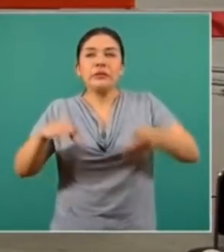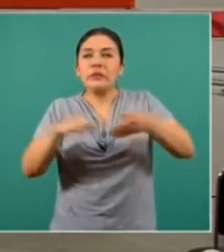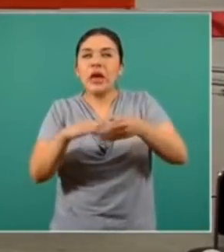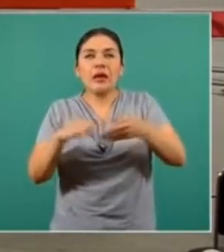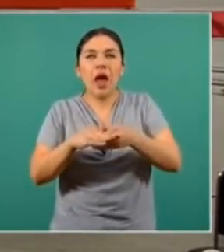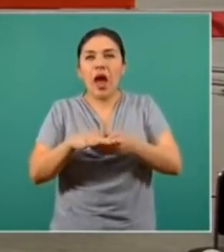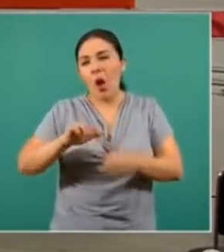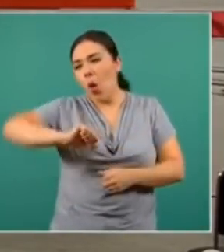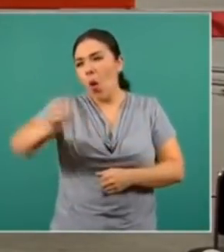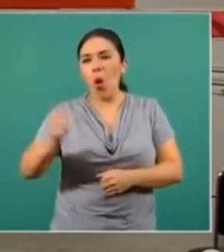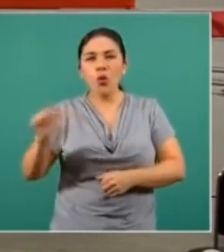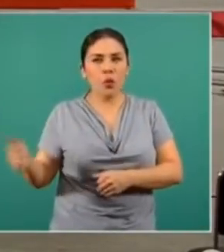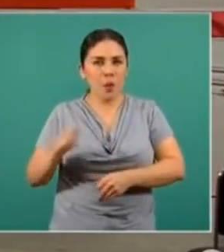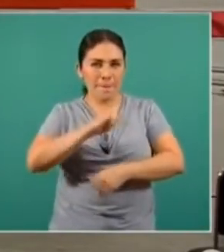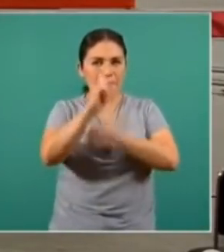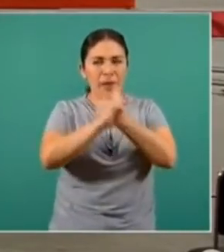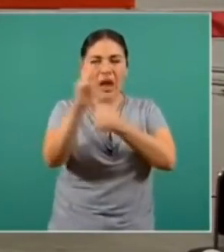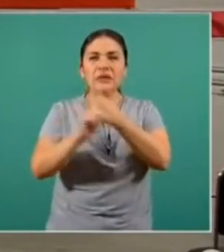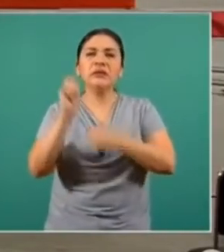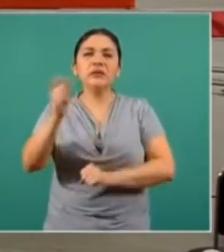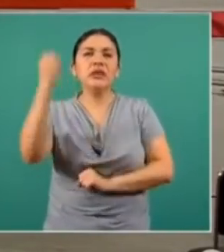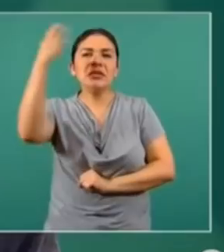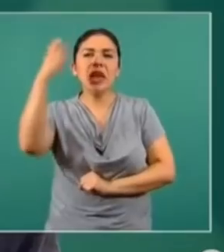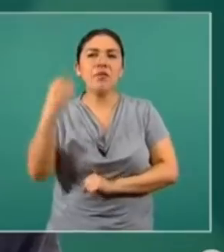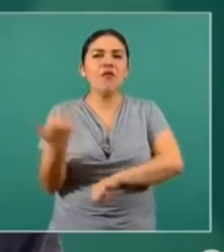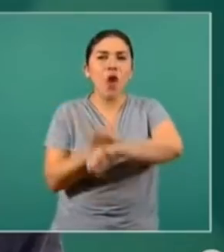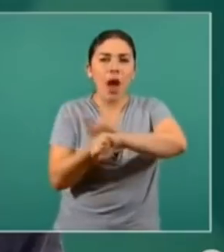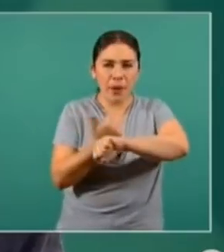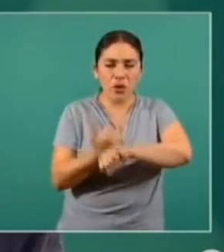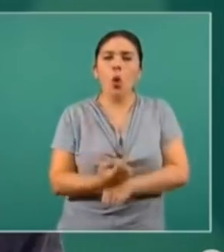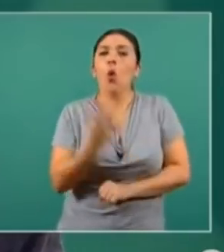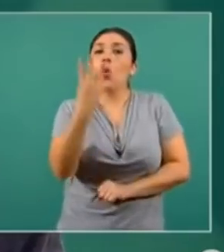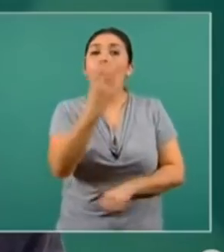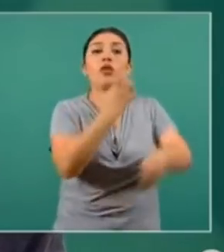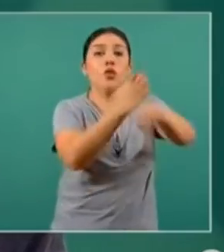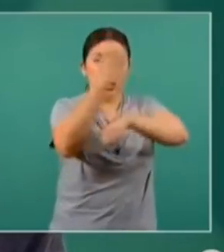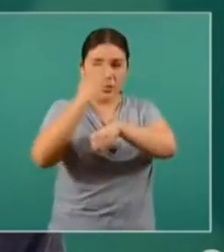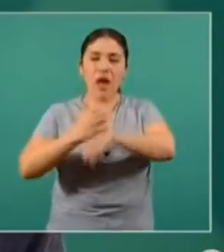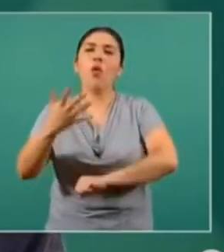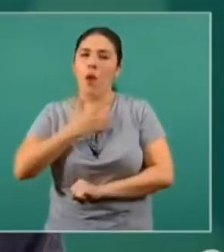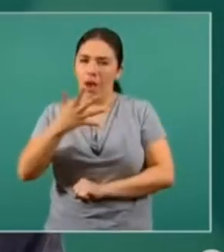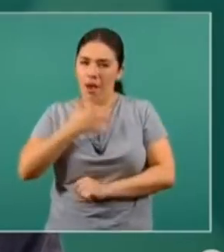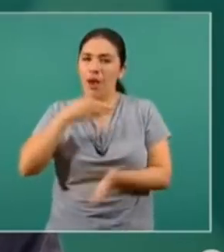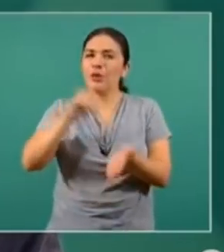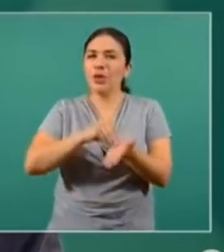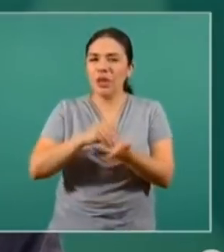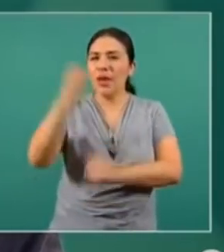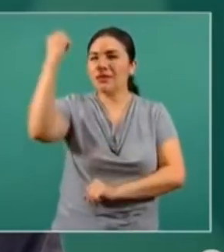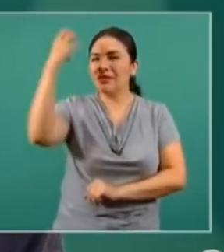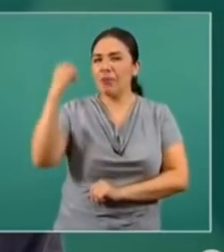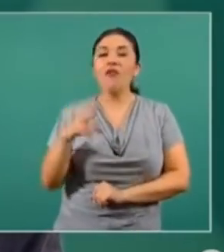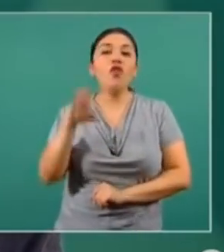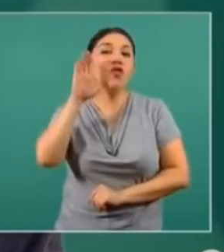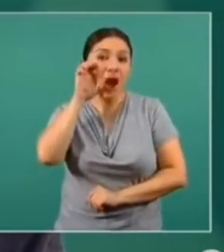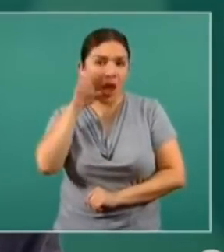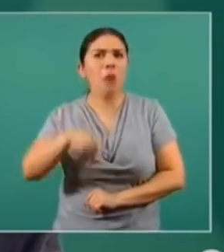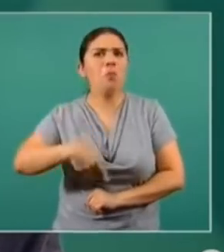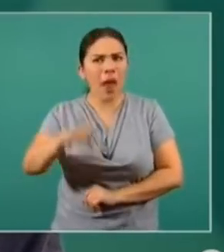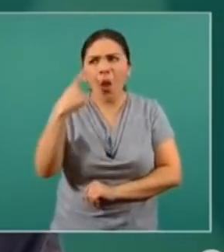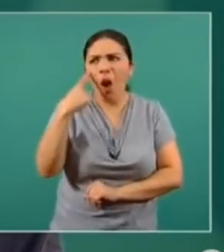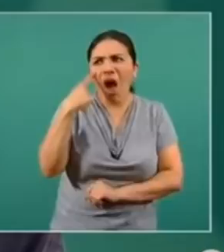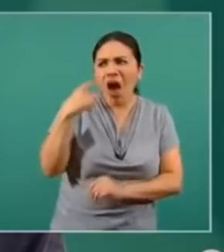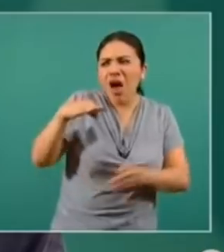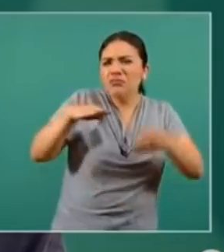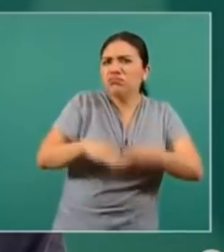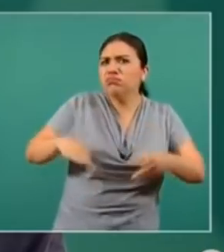resto está con semáforo amarillo. Hay 4 entidades, como lo hemos comentado, que tienen semáforo naranja, pero en general vemos